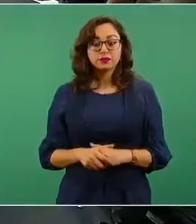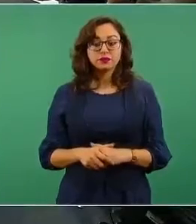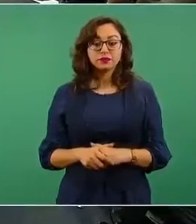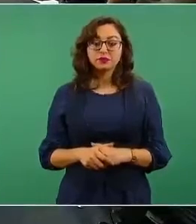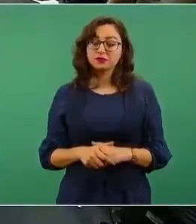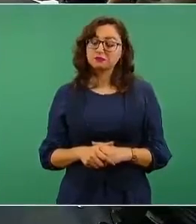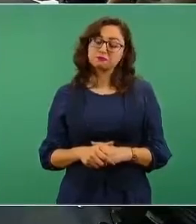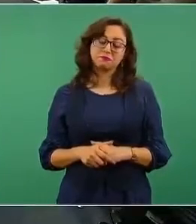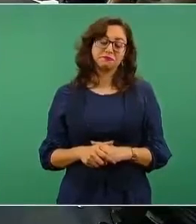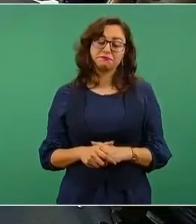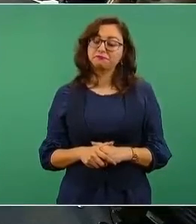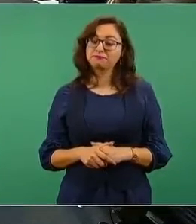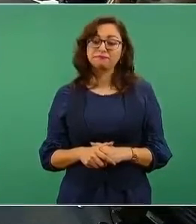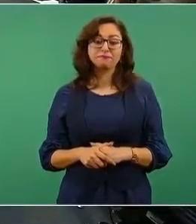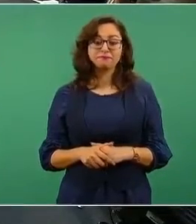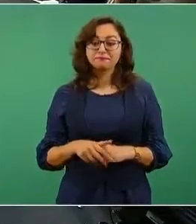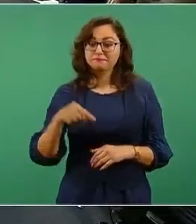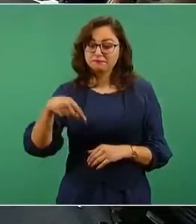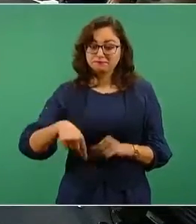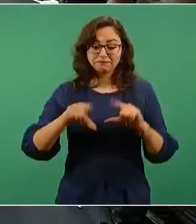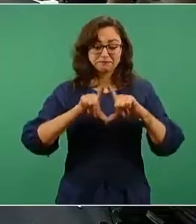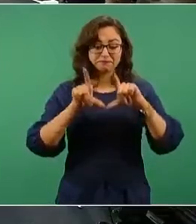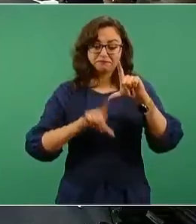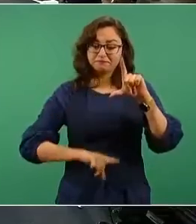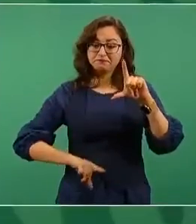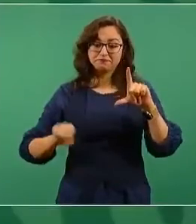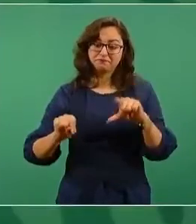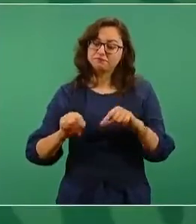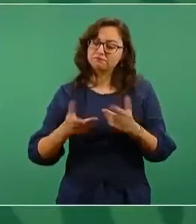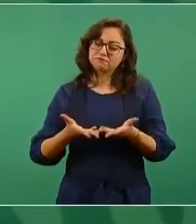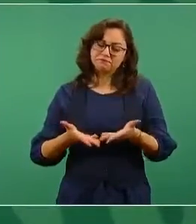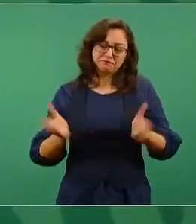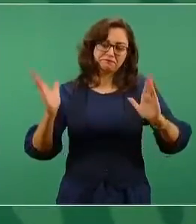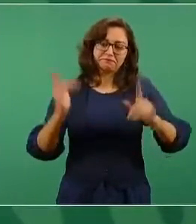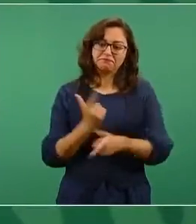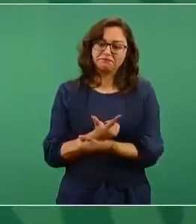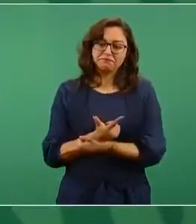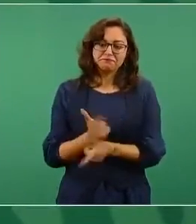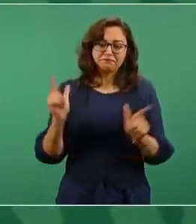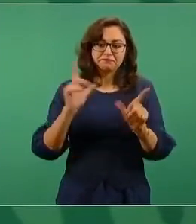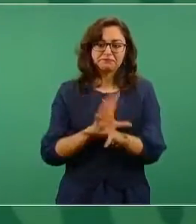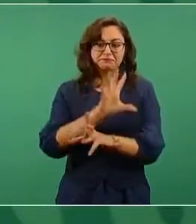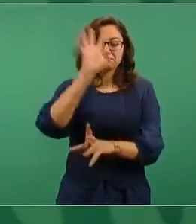Aquí libertad absoluta, completa.